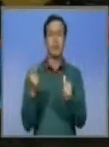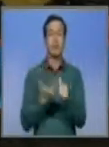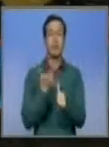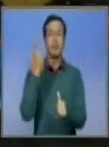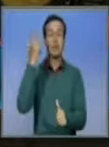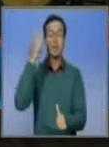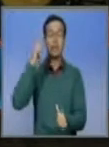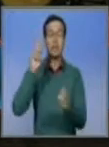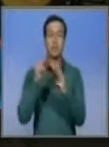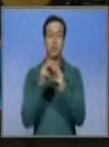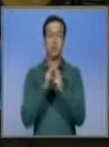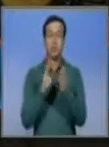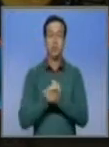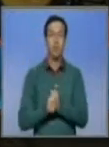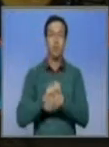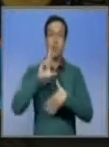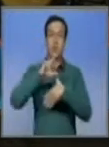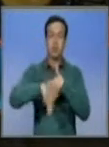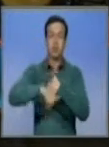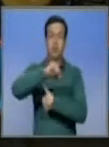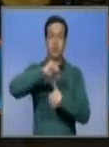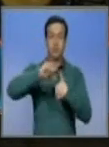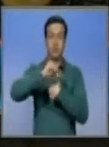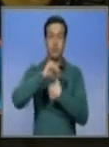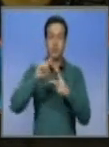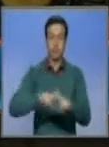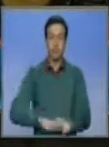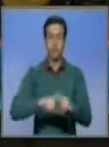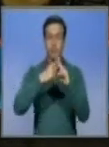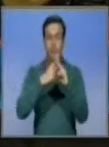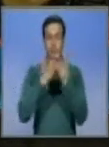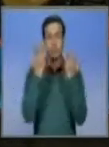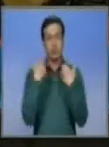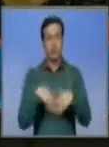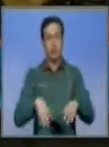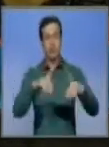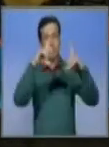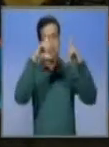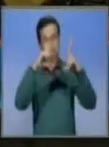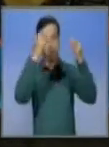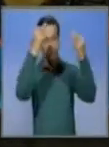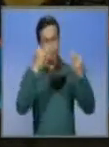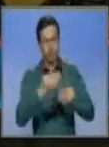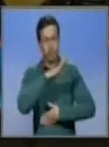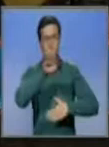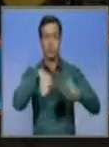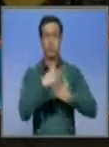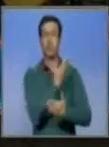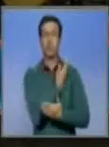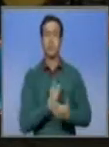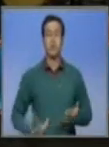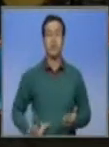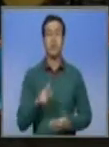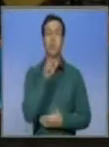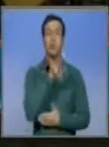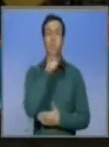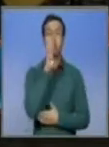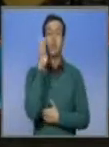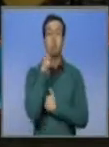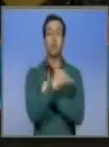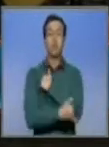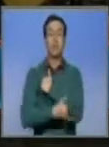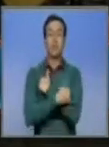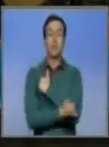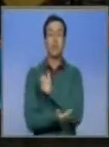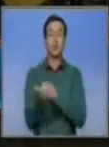Comunidad de Estados Latinoamericanos y del Caribe. Luego participarán de una foto oficial con todos los jefes de Estado de los 34 países que